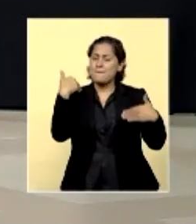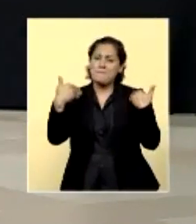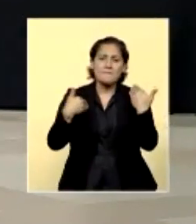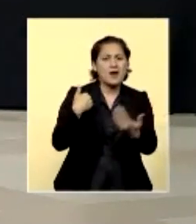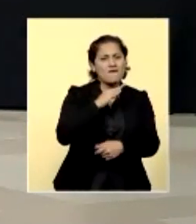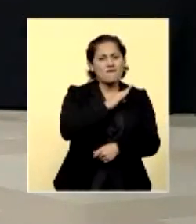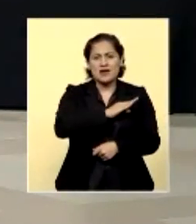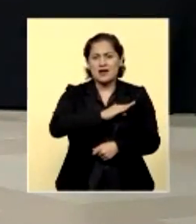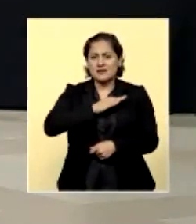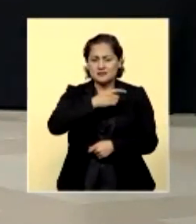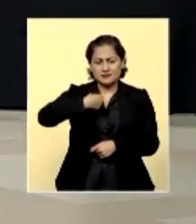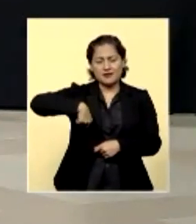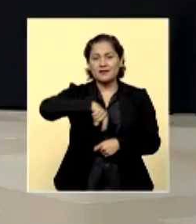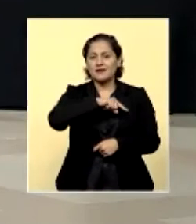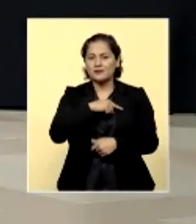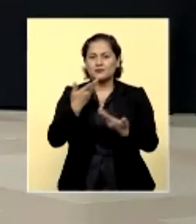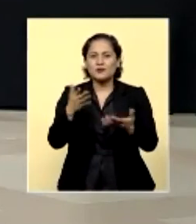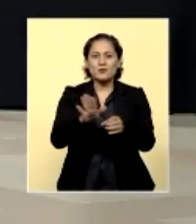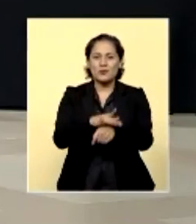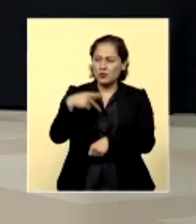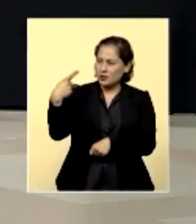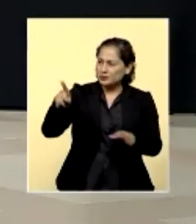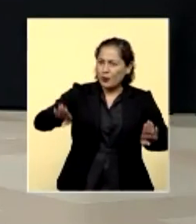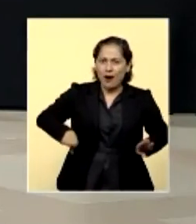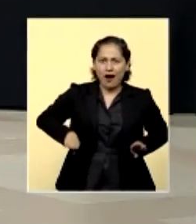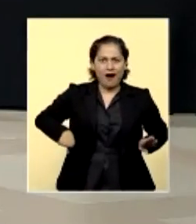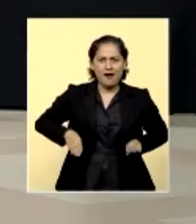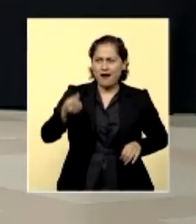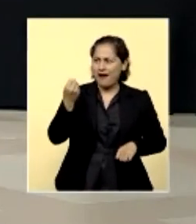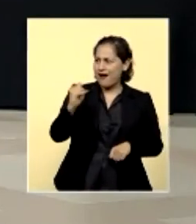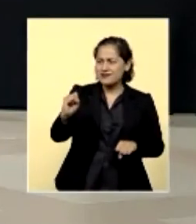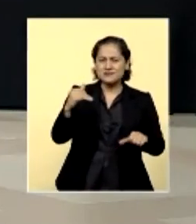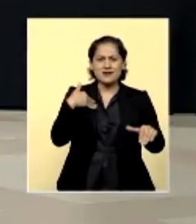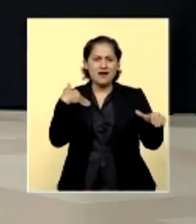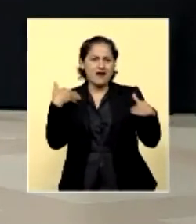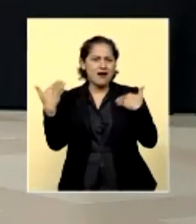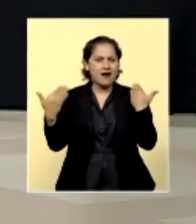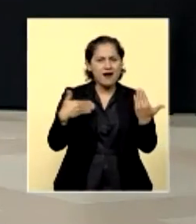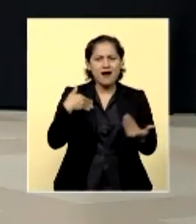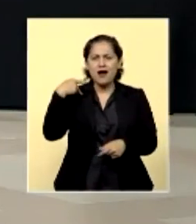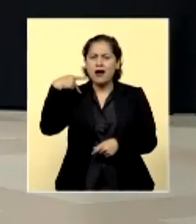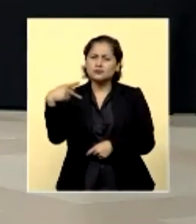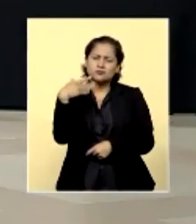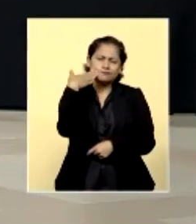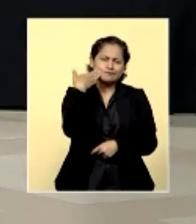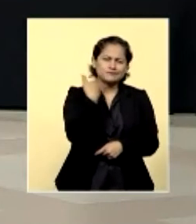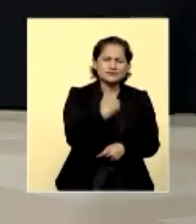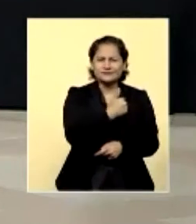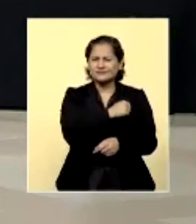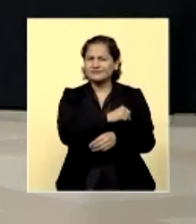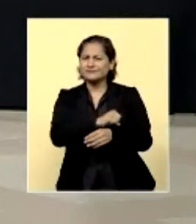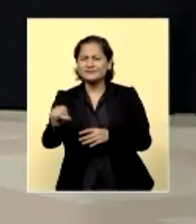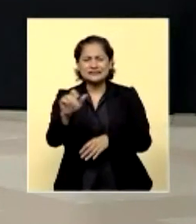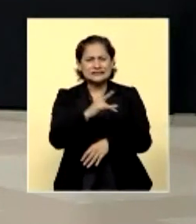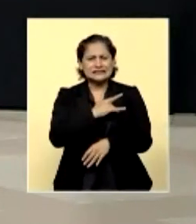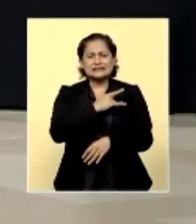todos nosotros. Con su alegría. Con su alegría. Con su sensibilidad. Con su sensibilidad. Que es tan